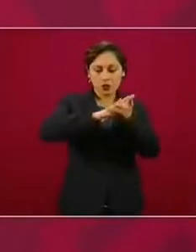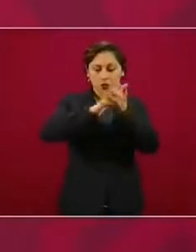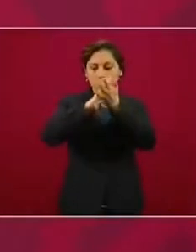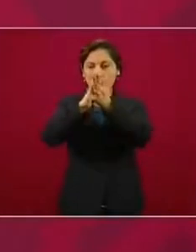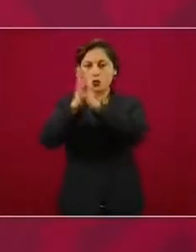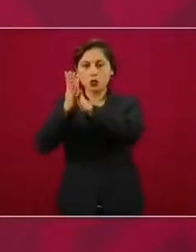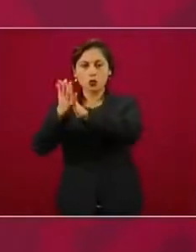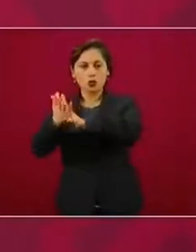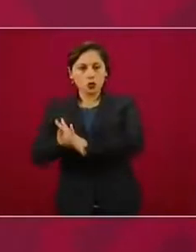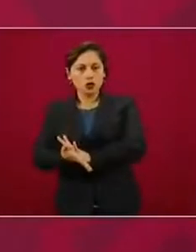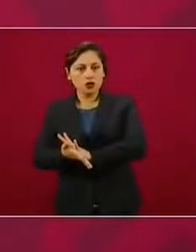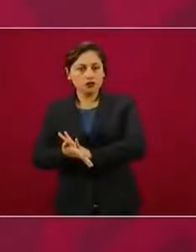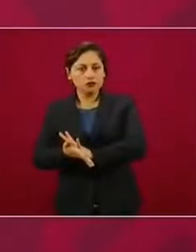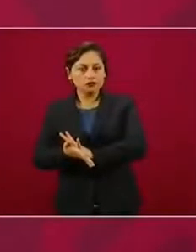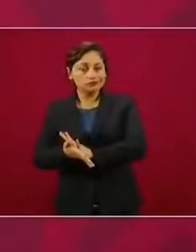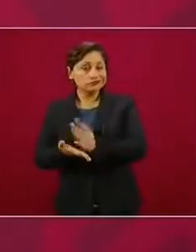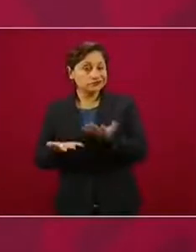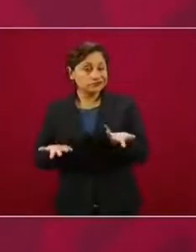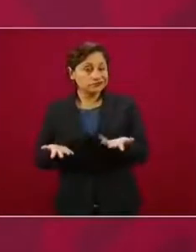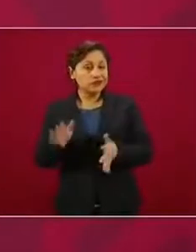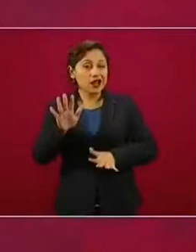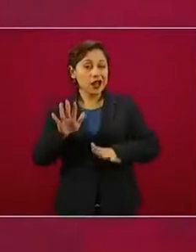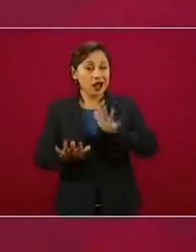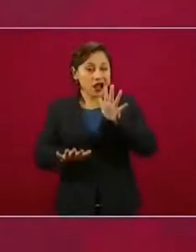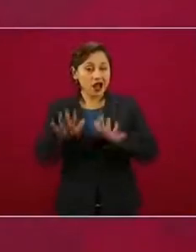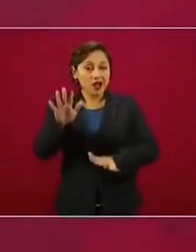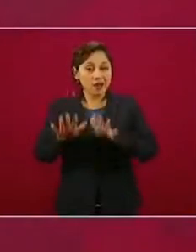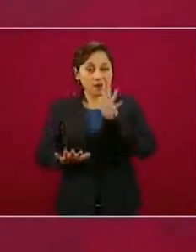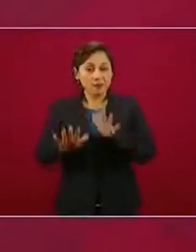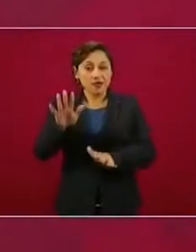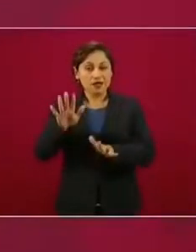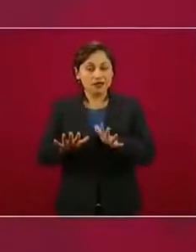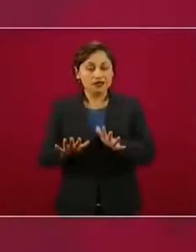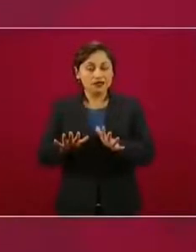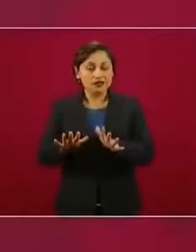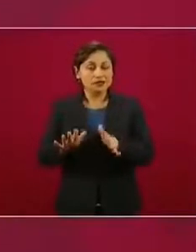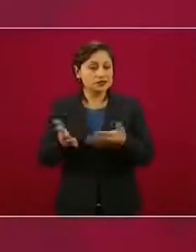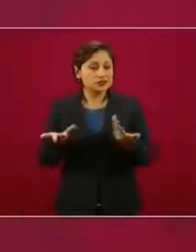es necesario que